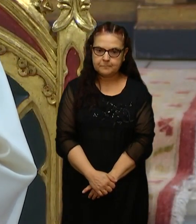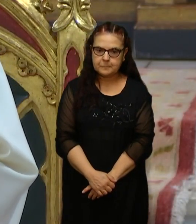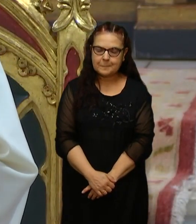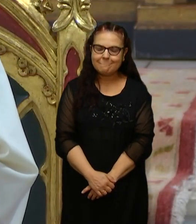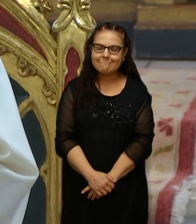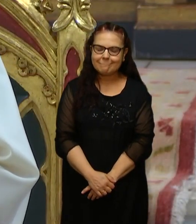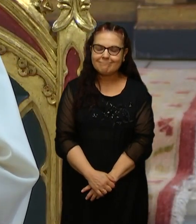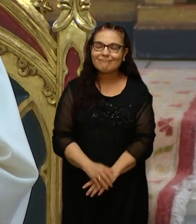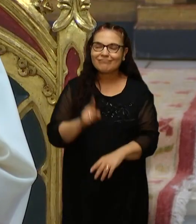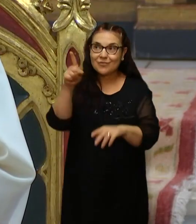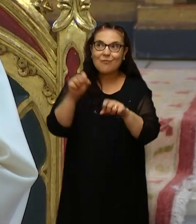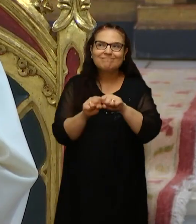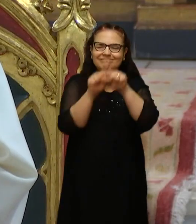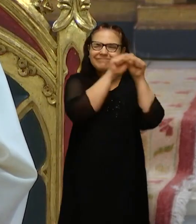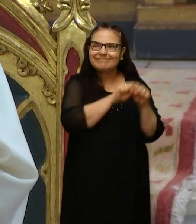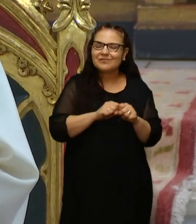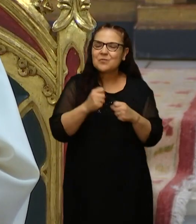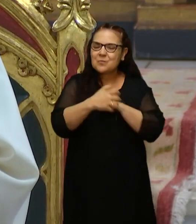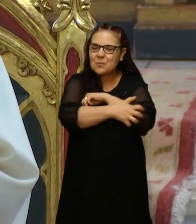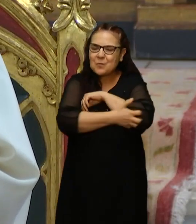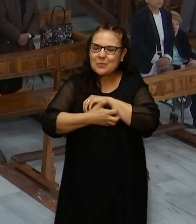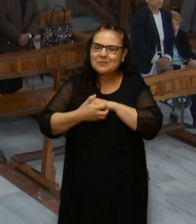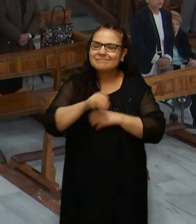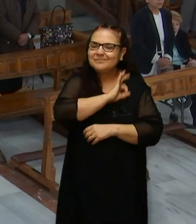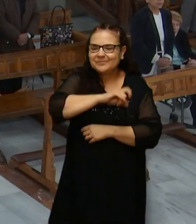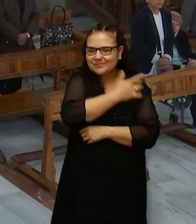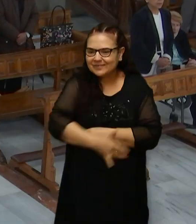Defensor de los pobres, Señor, ten piedad.